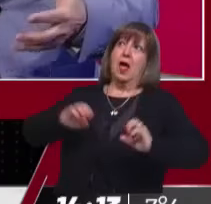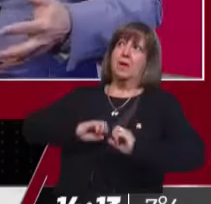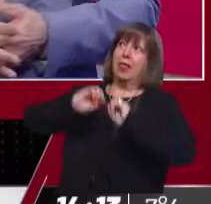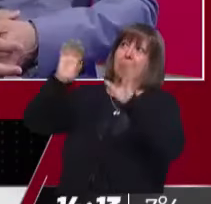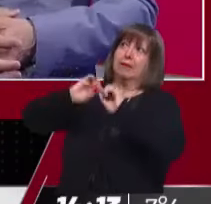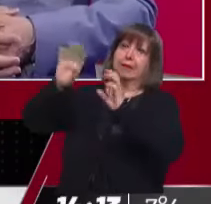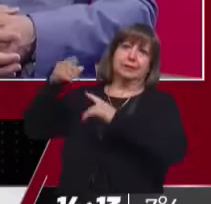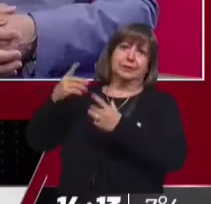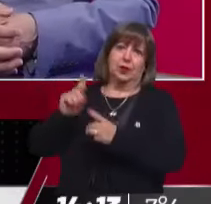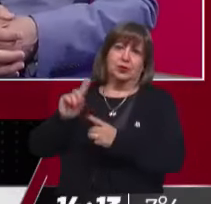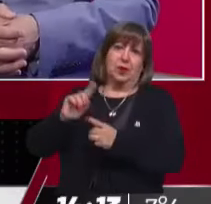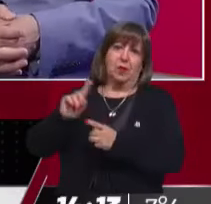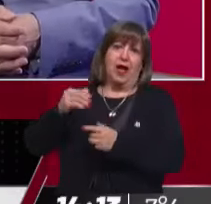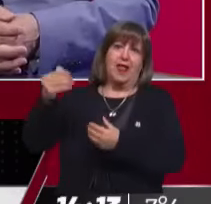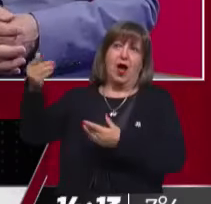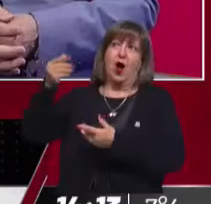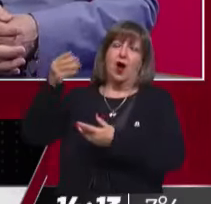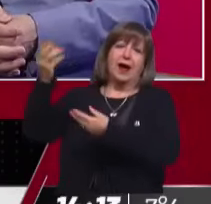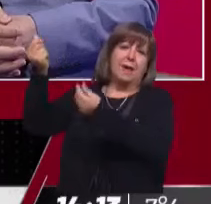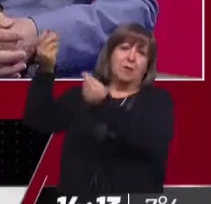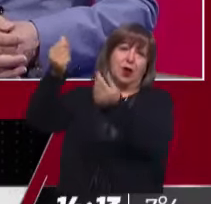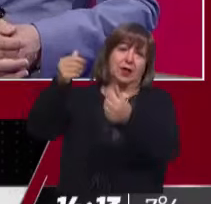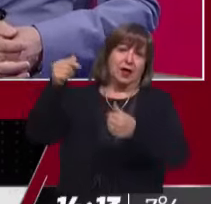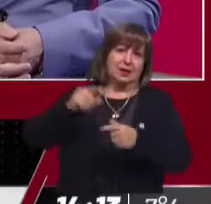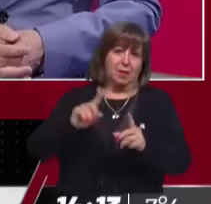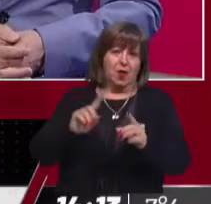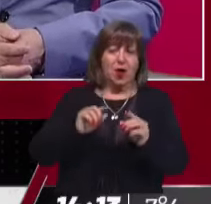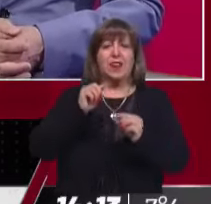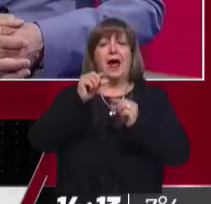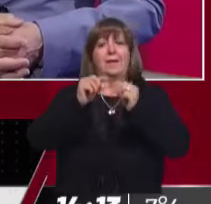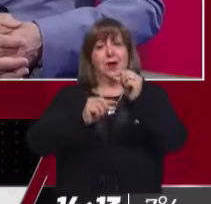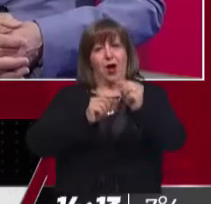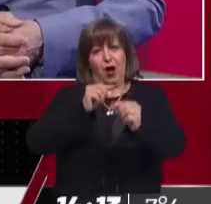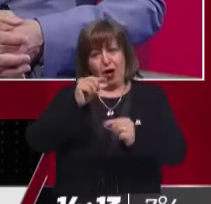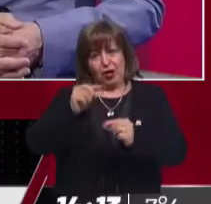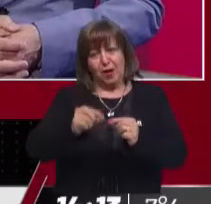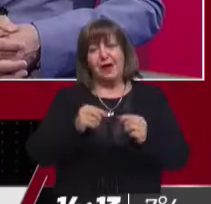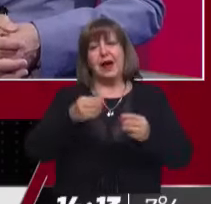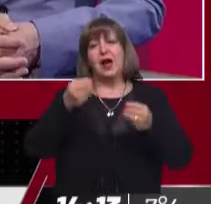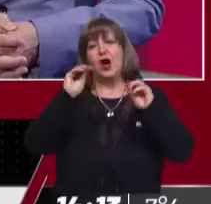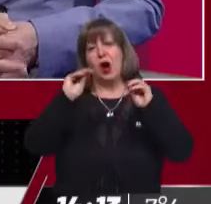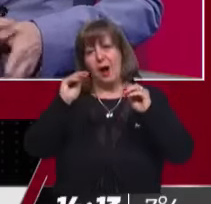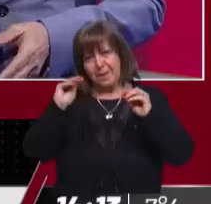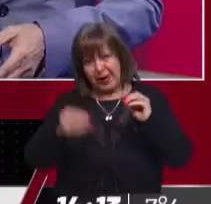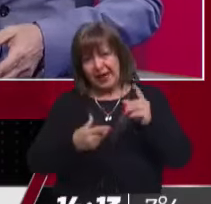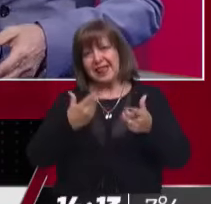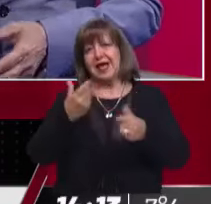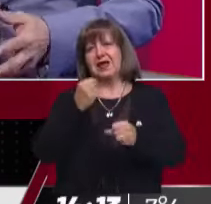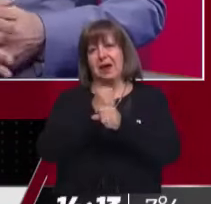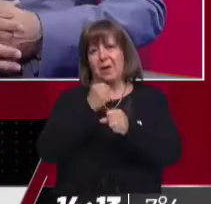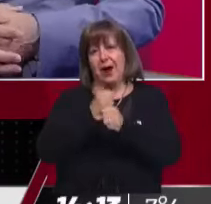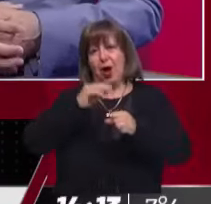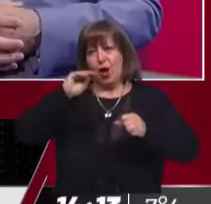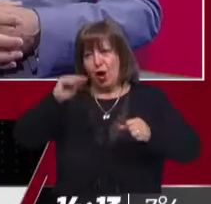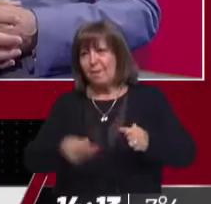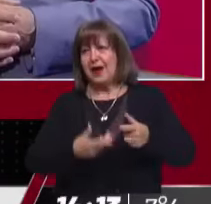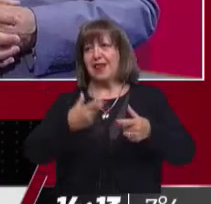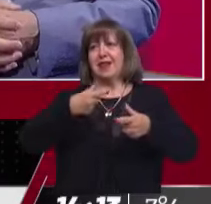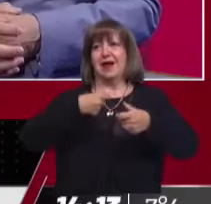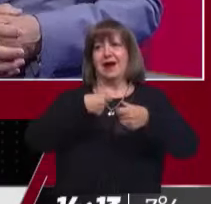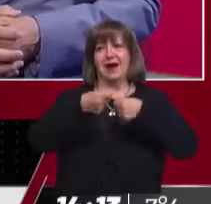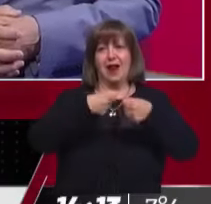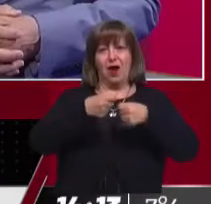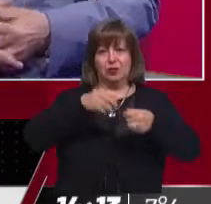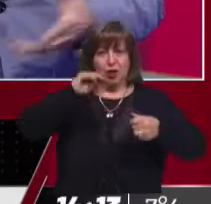dan trabajo, que dan las posibilidades de algún tipo de desarrollo. Pero esto hay que armonizarlo y hay que pensar en este norte, ¿no? Este